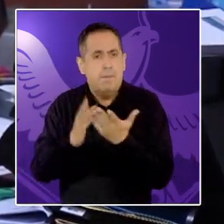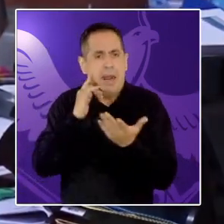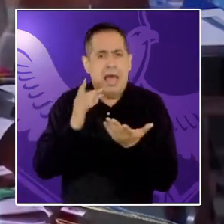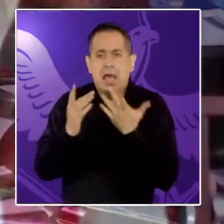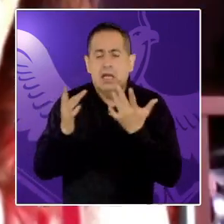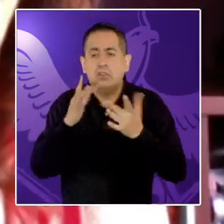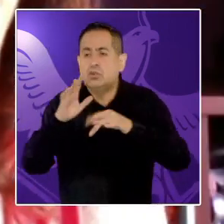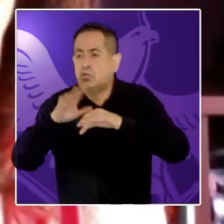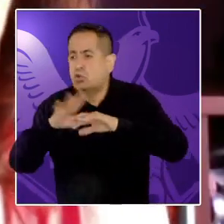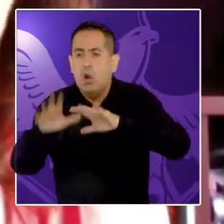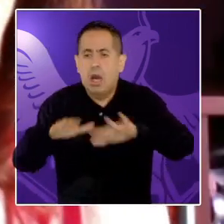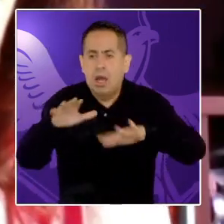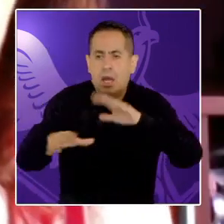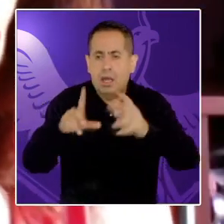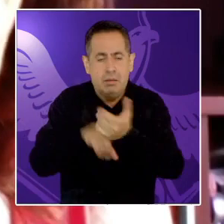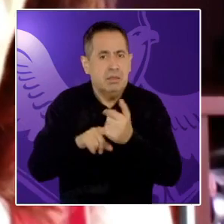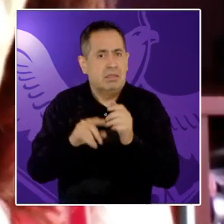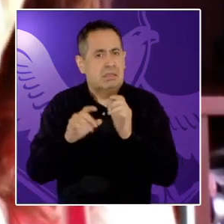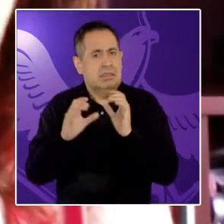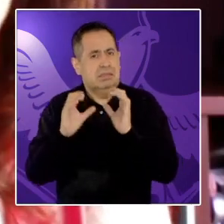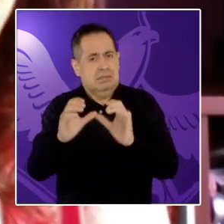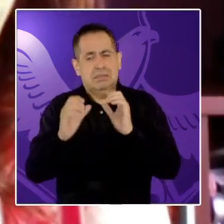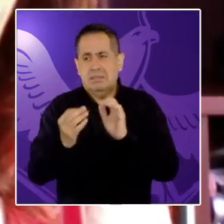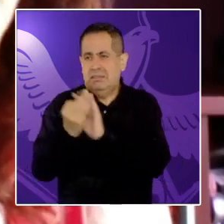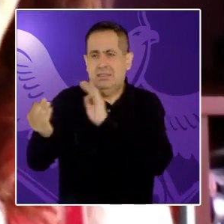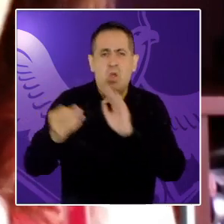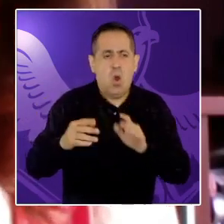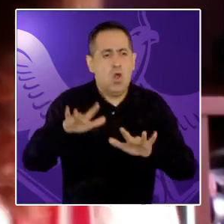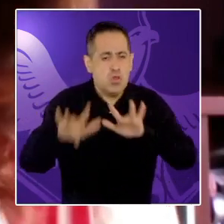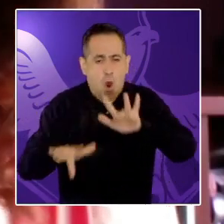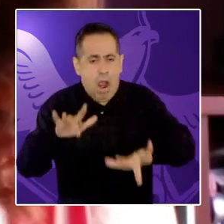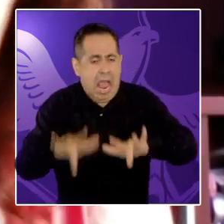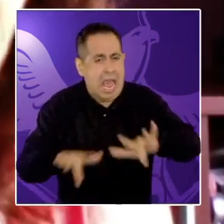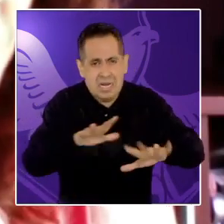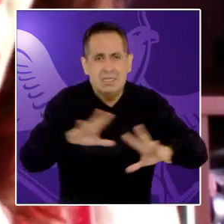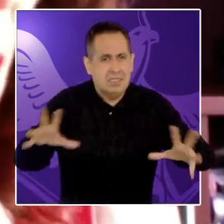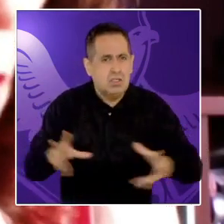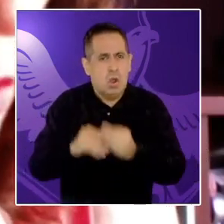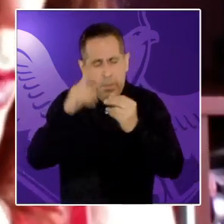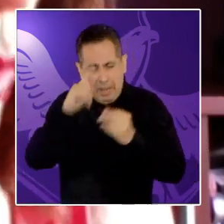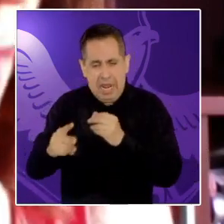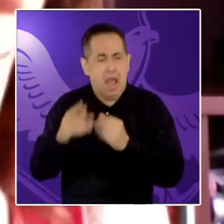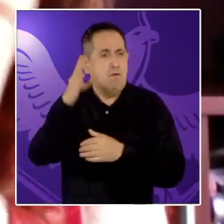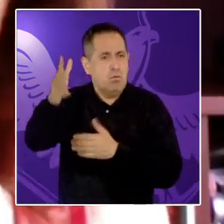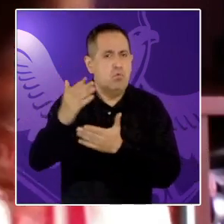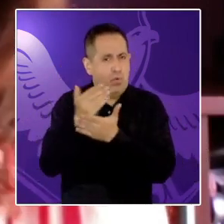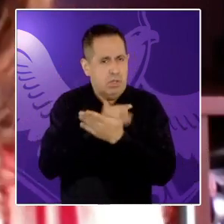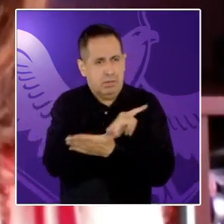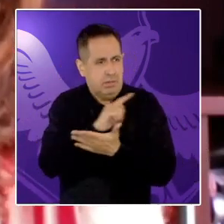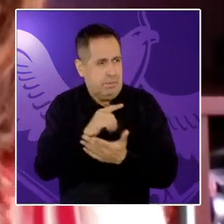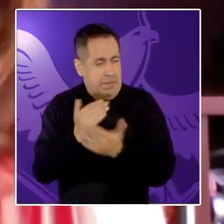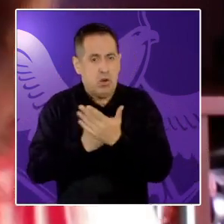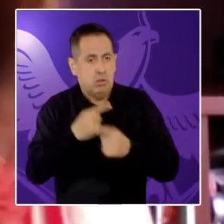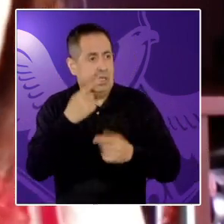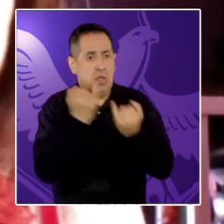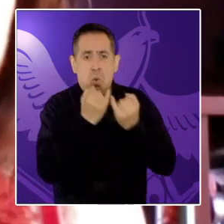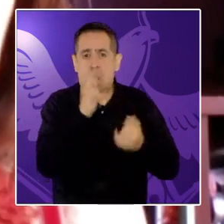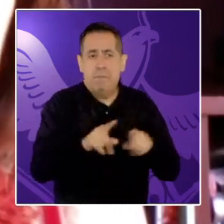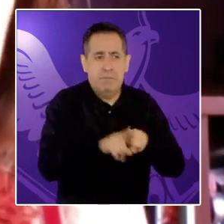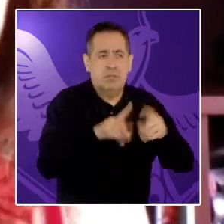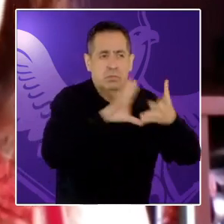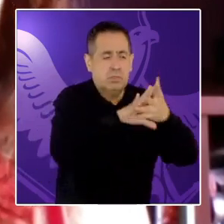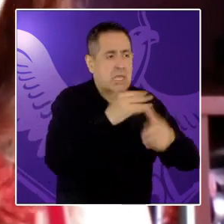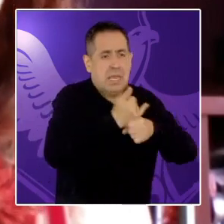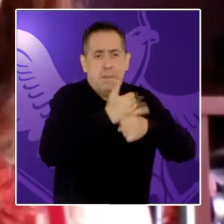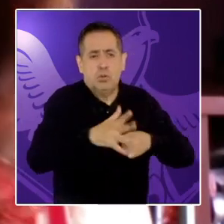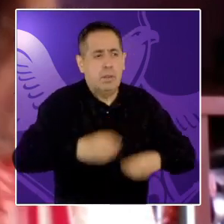anticuerpos justo al acercarnos las manos a la boca y al tocar aquello que debe permanecer lejos. Tocar para articular lo indecible